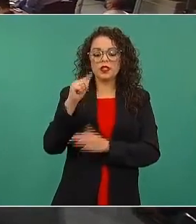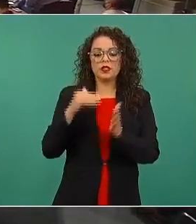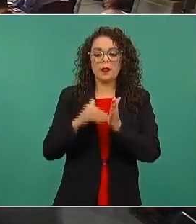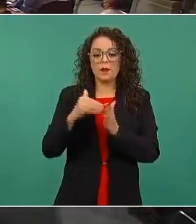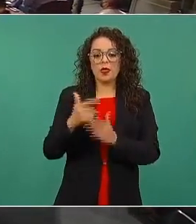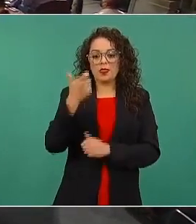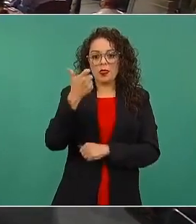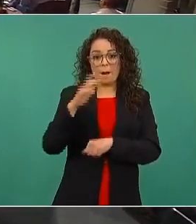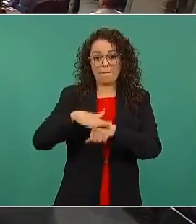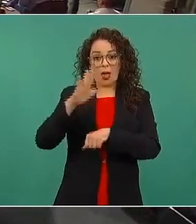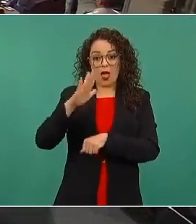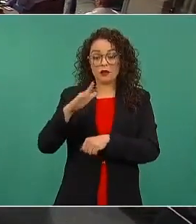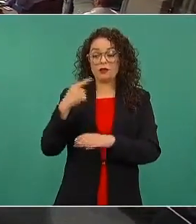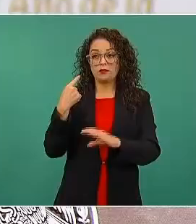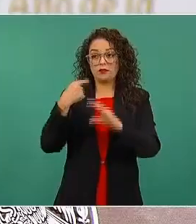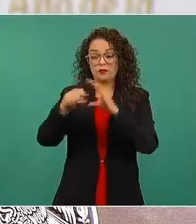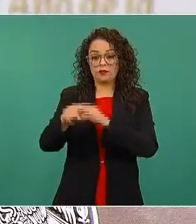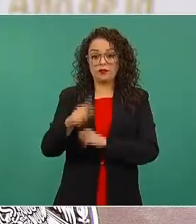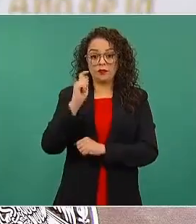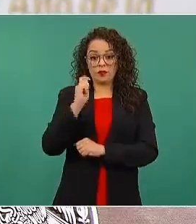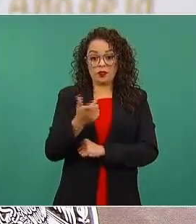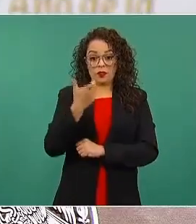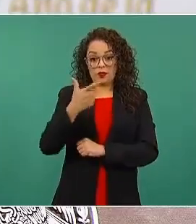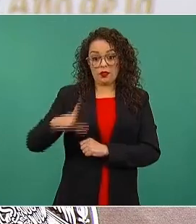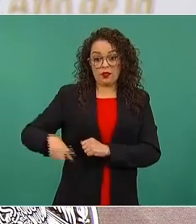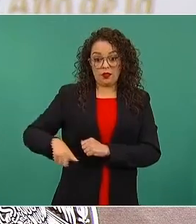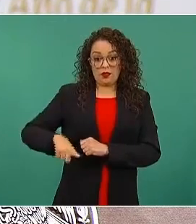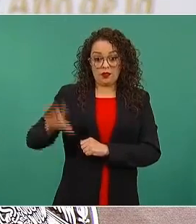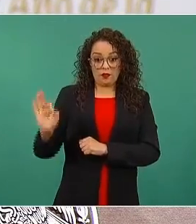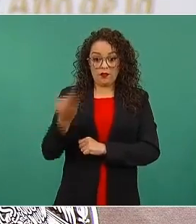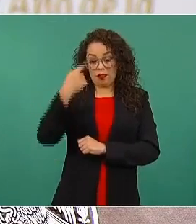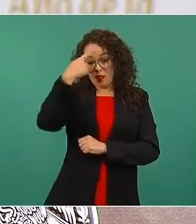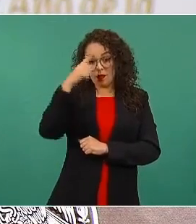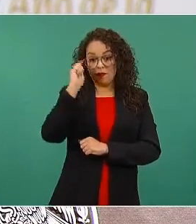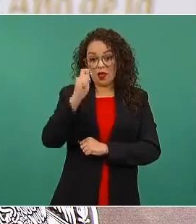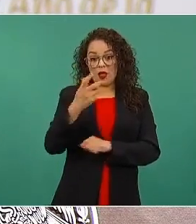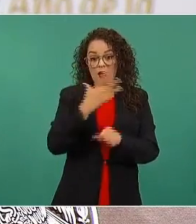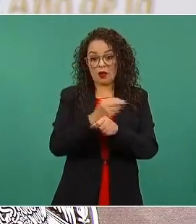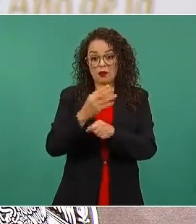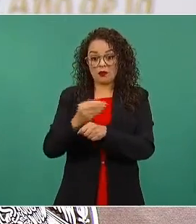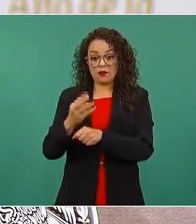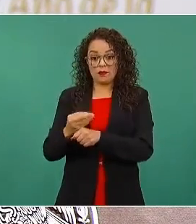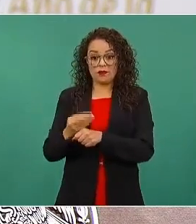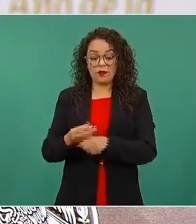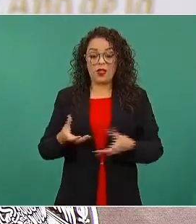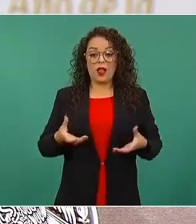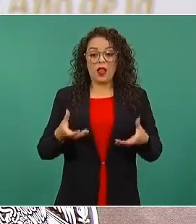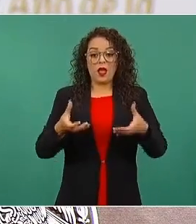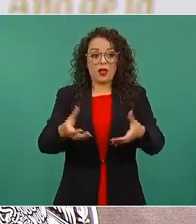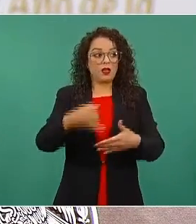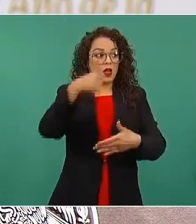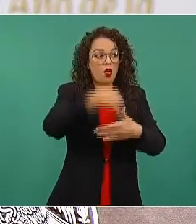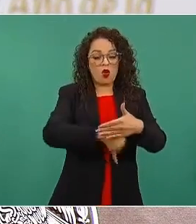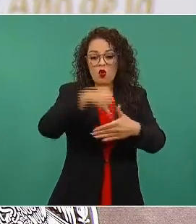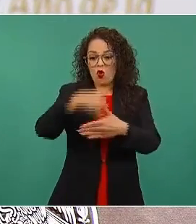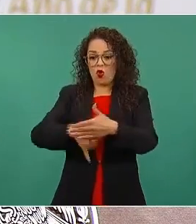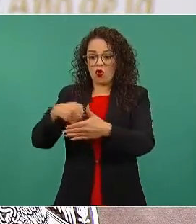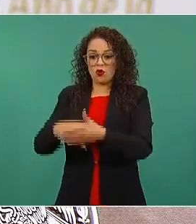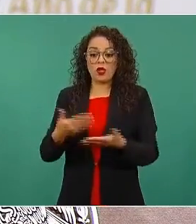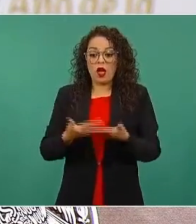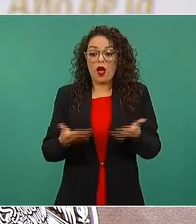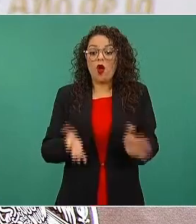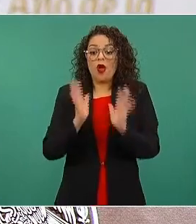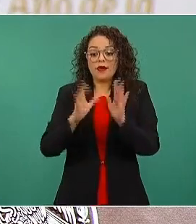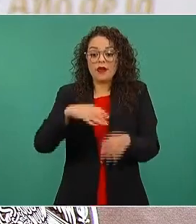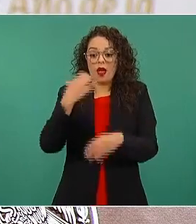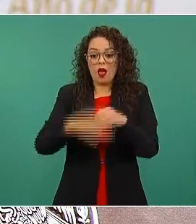de pesos de recursos federales para, digamos, acciones de pavimentación y bacheo. Hoy en día están concluidas,